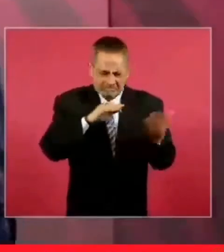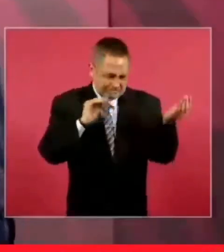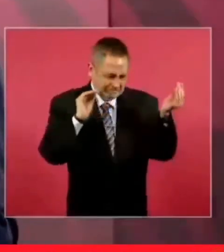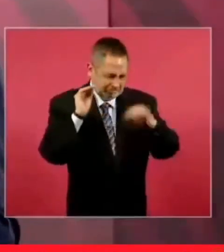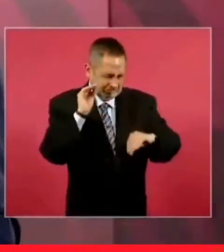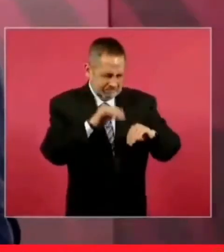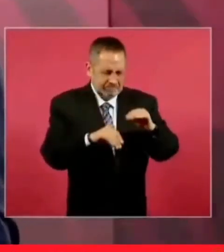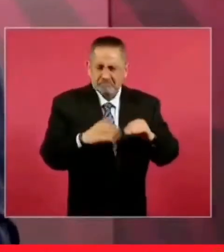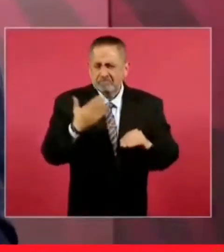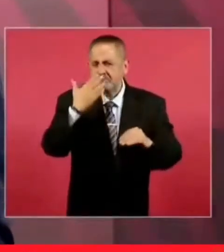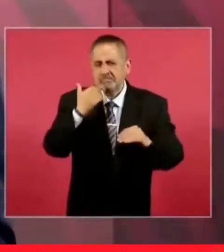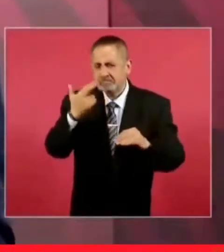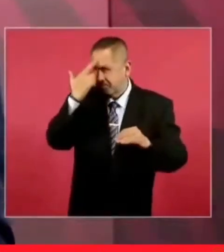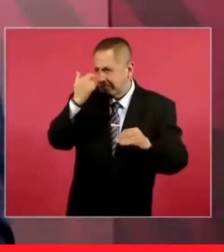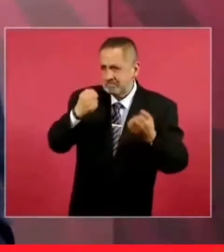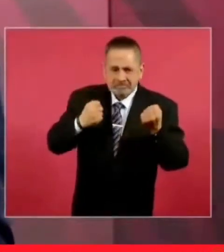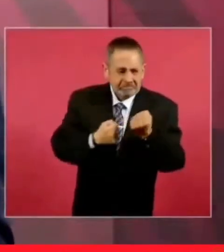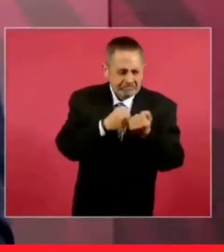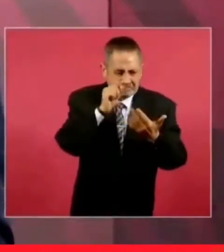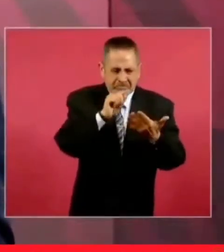sin fundamento,